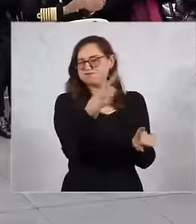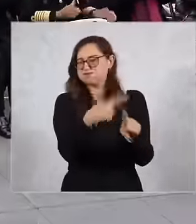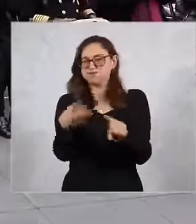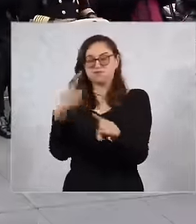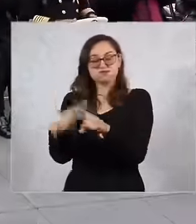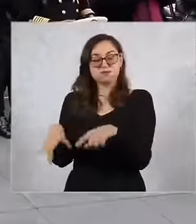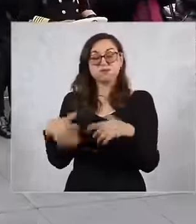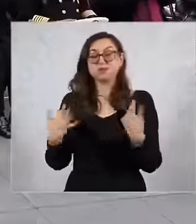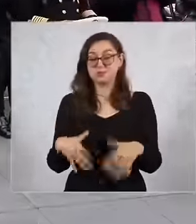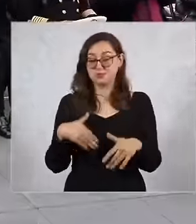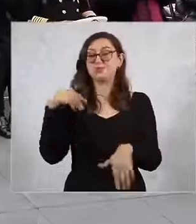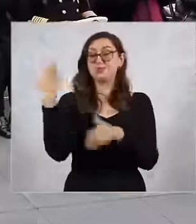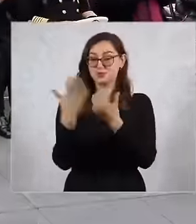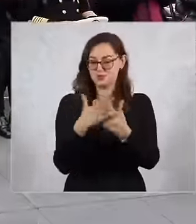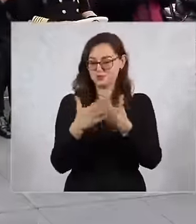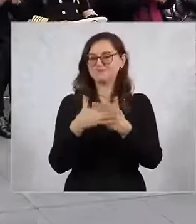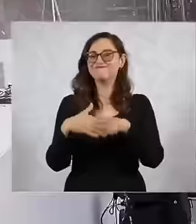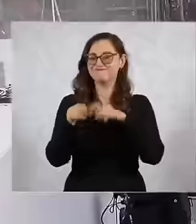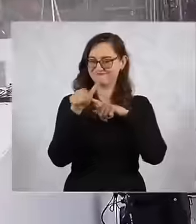Nos van a seguir ayudando.